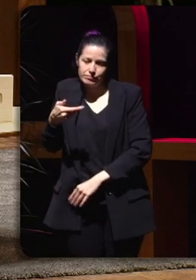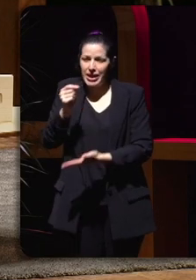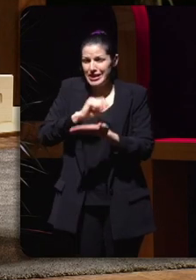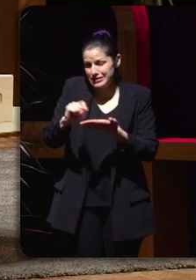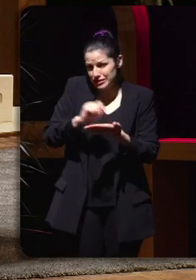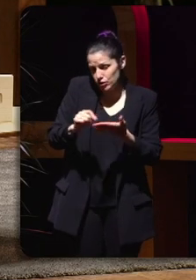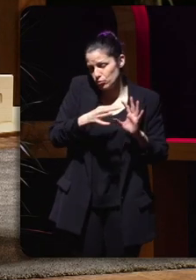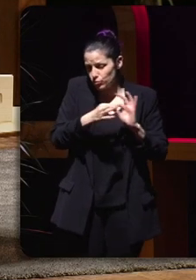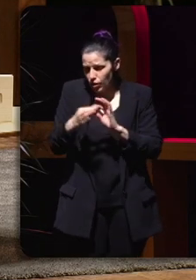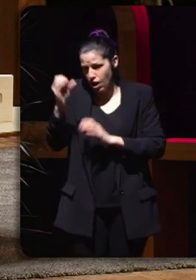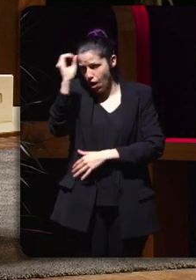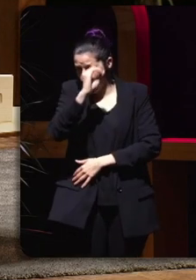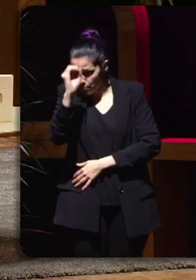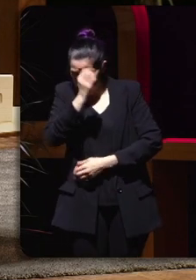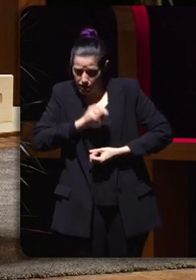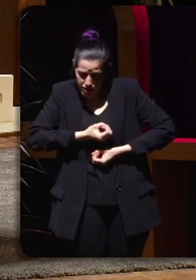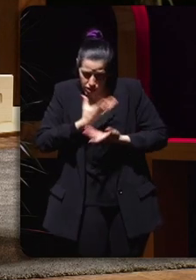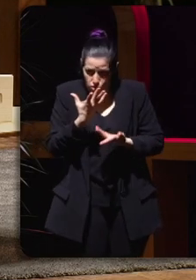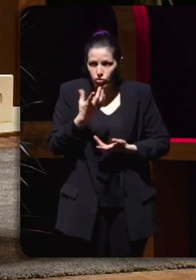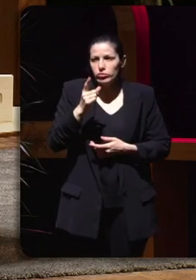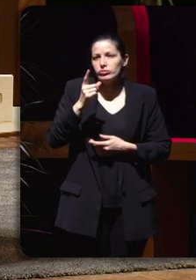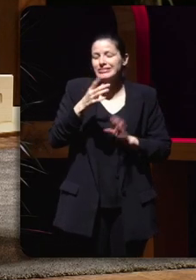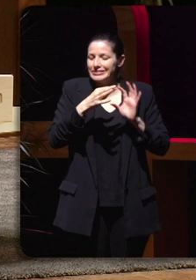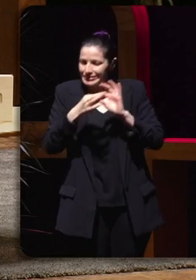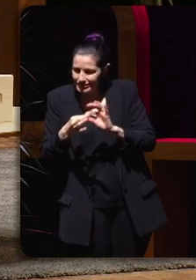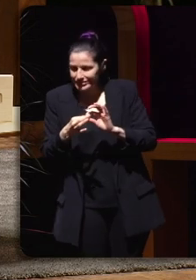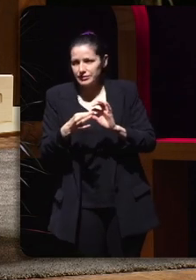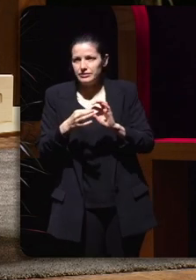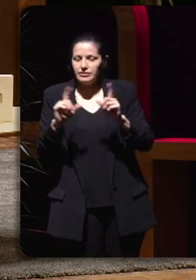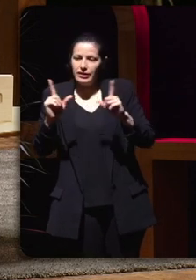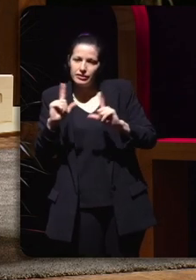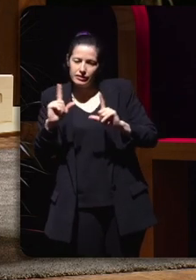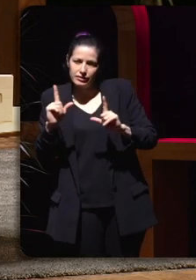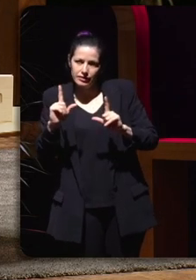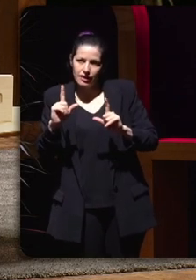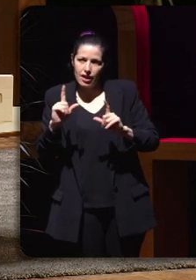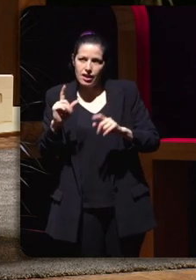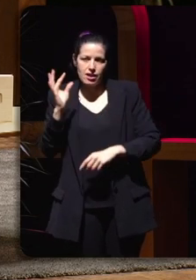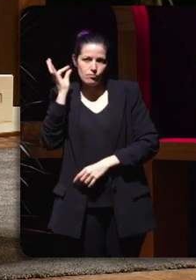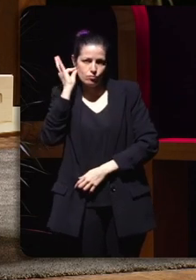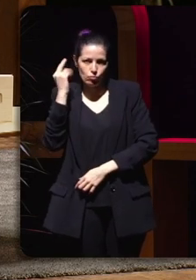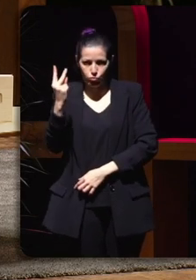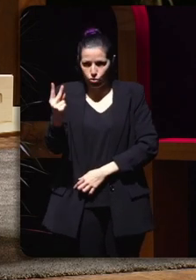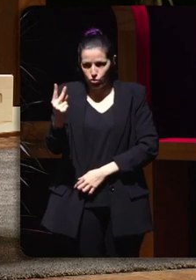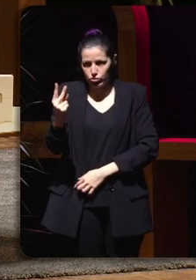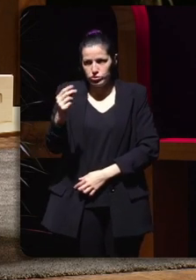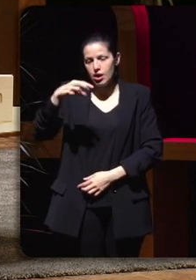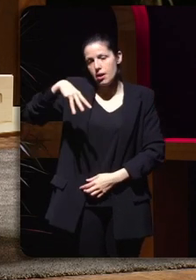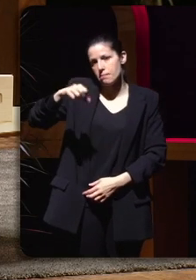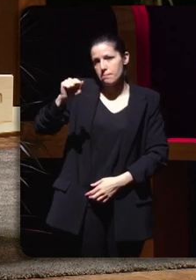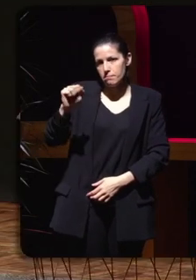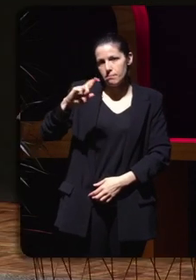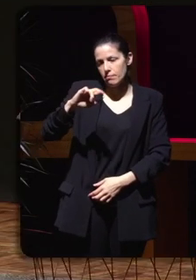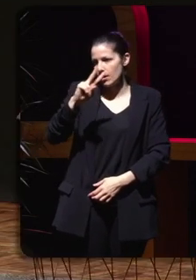de opinión y escritura de opinión de televisión que son por un lado Maruja Torres no hace falta que